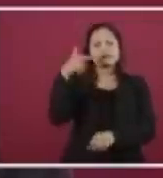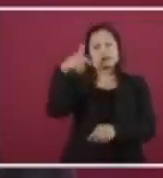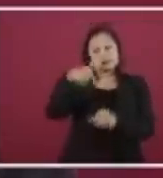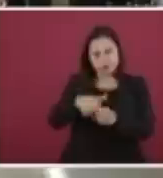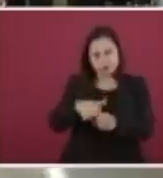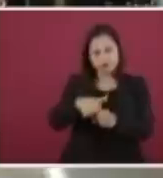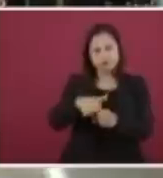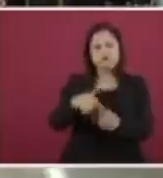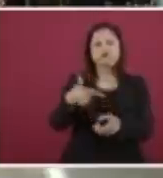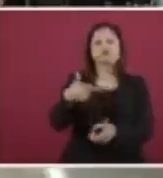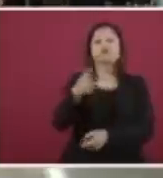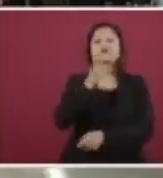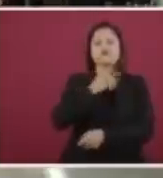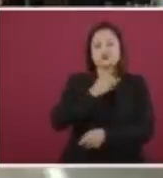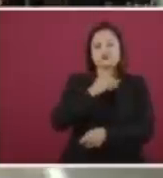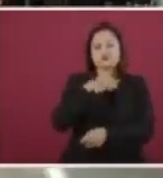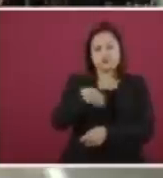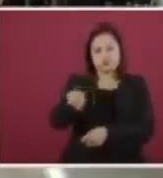son